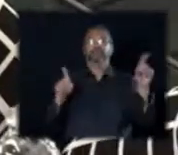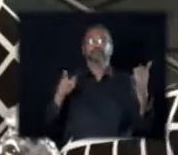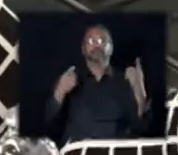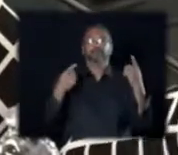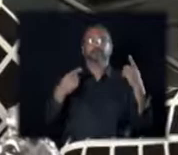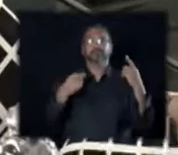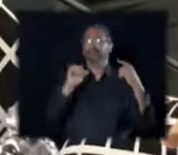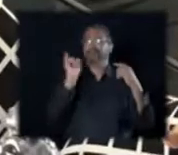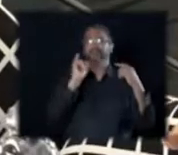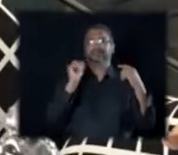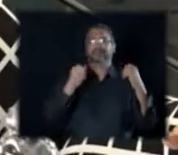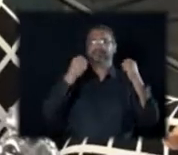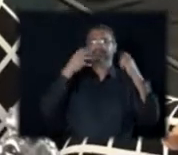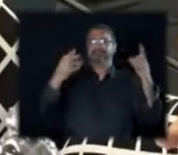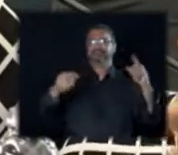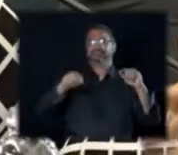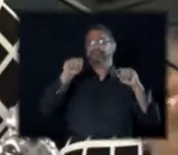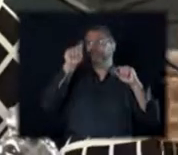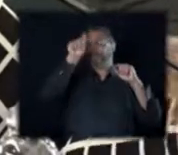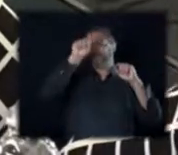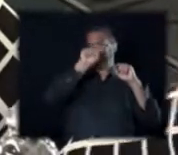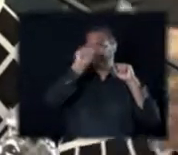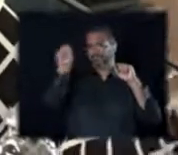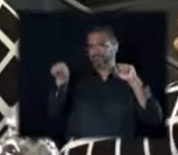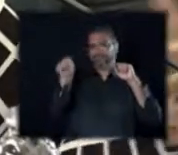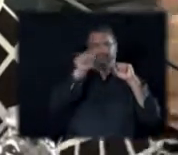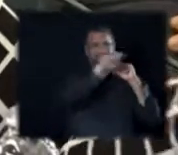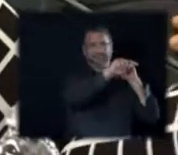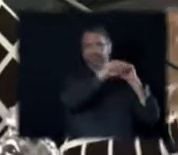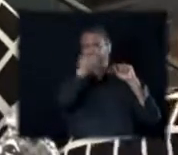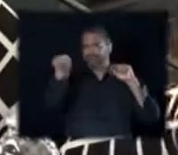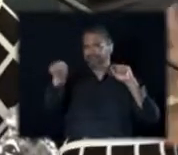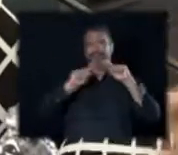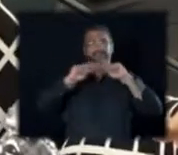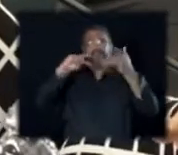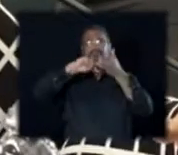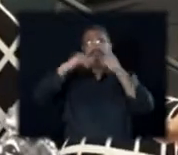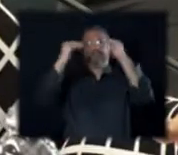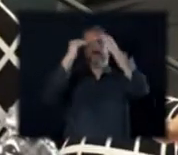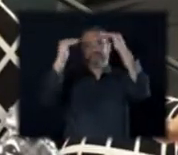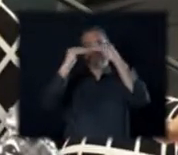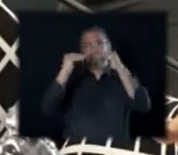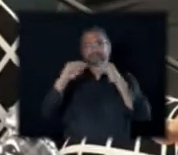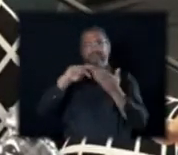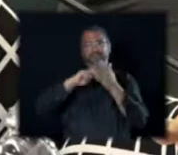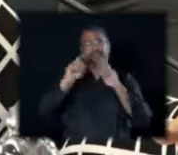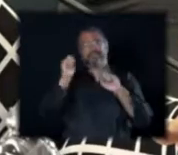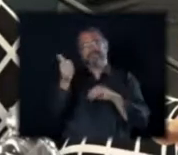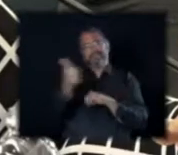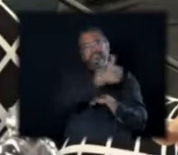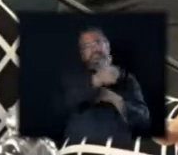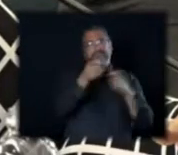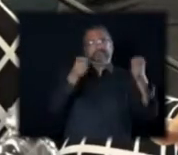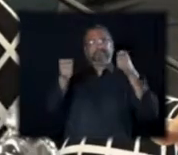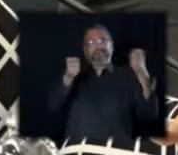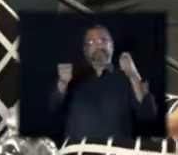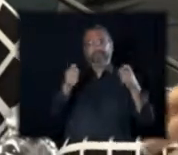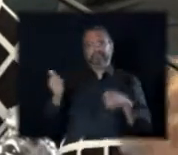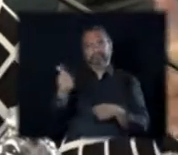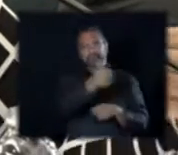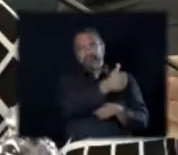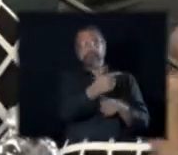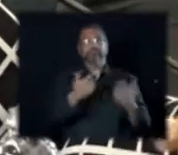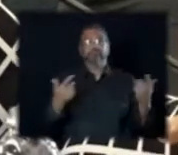acueductos, energía eléctrica. Y hay otras entidades en el medio que tienen distintos niveles de